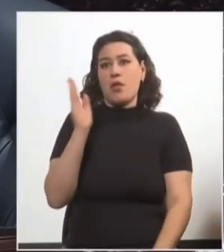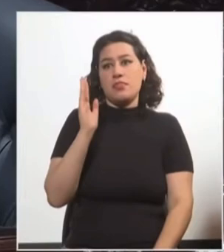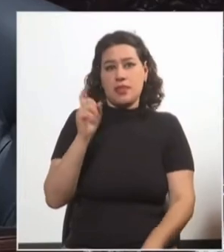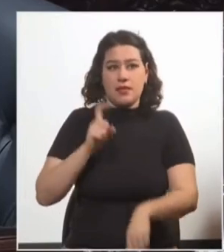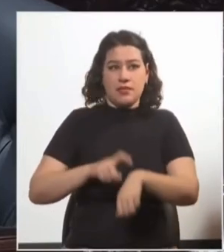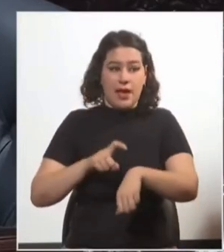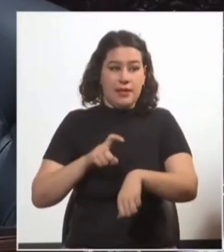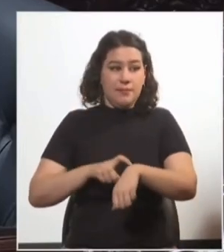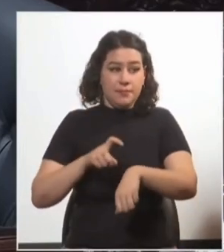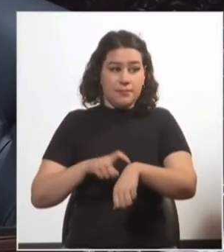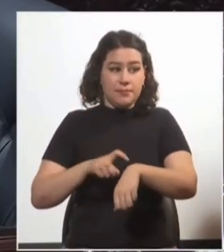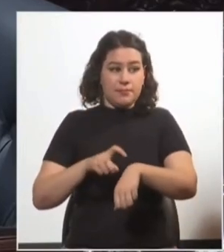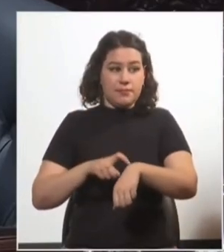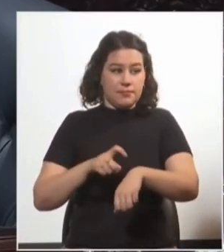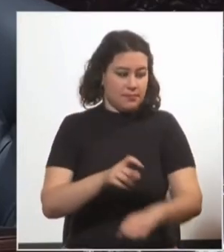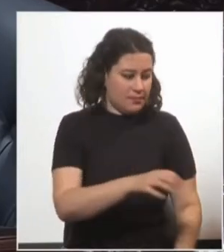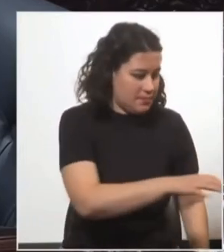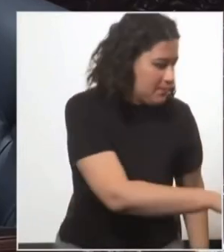financiera.